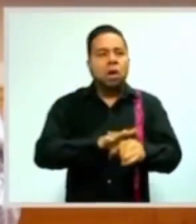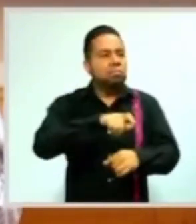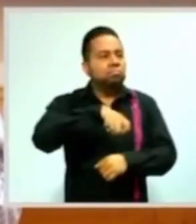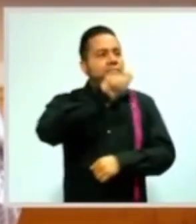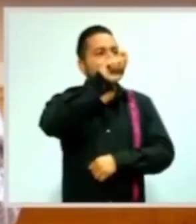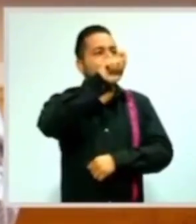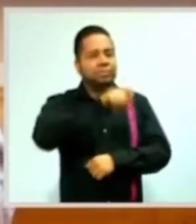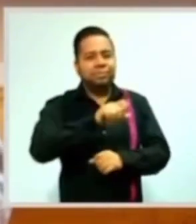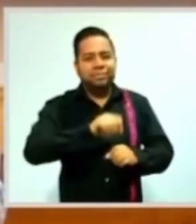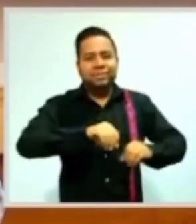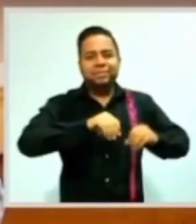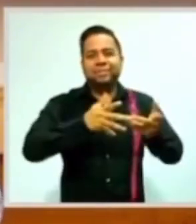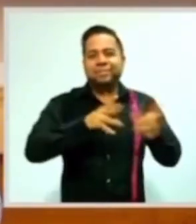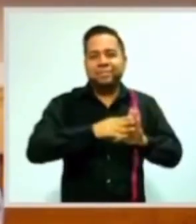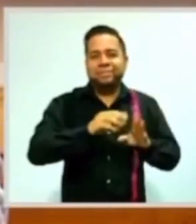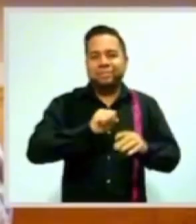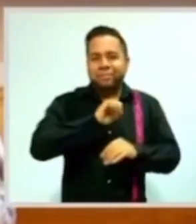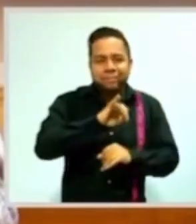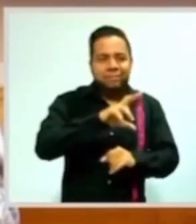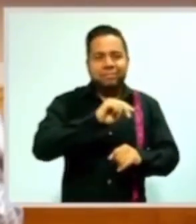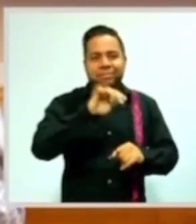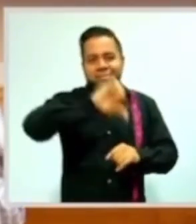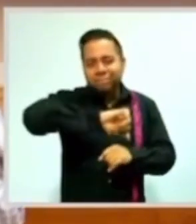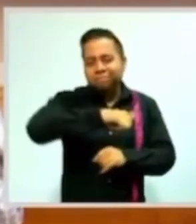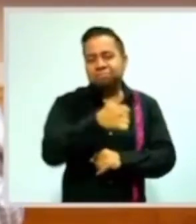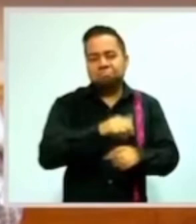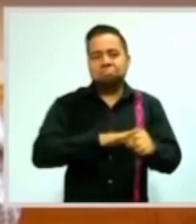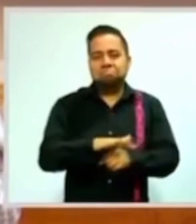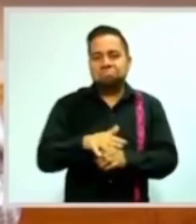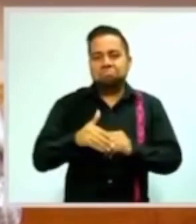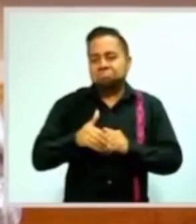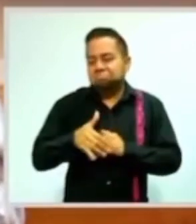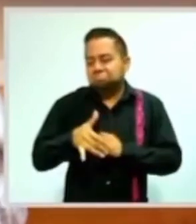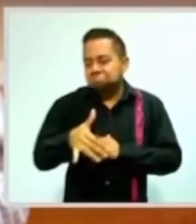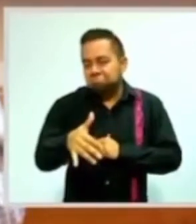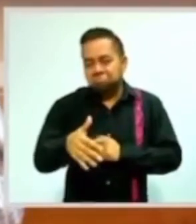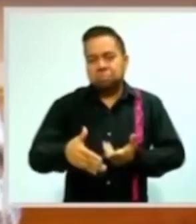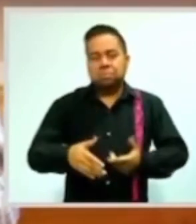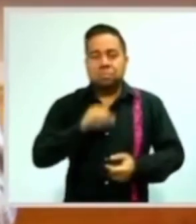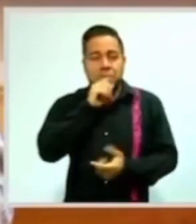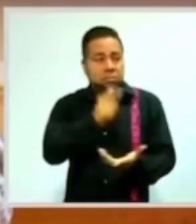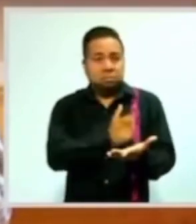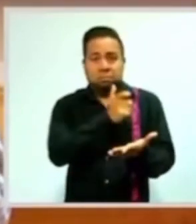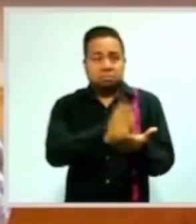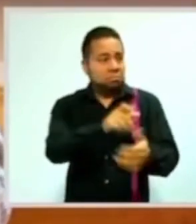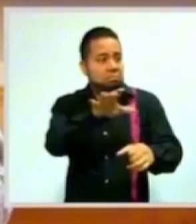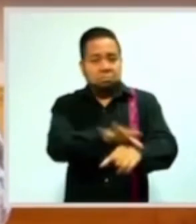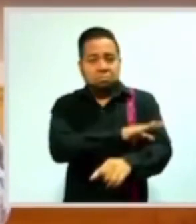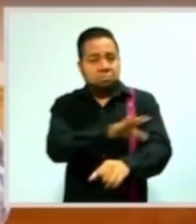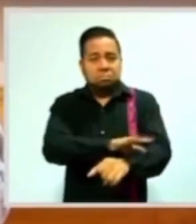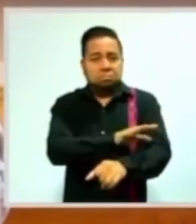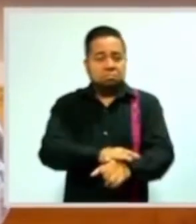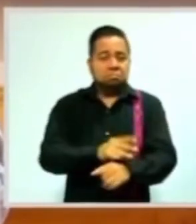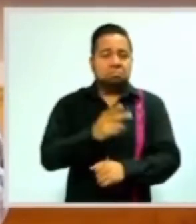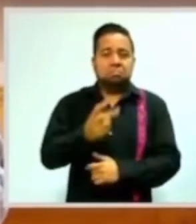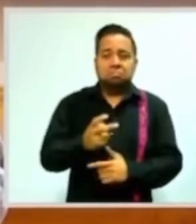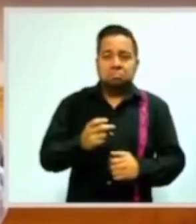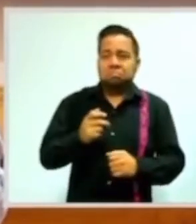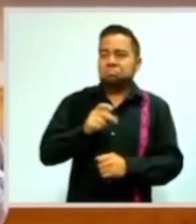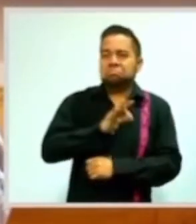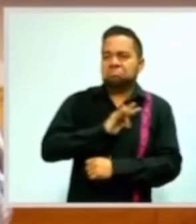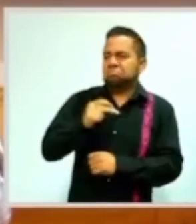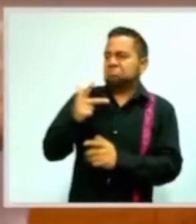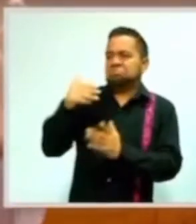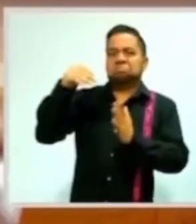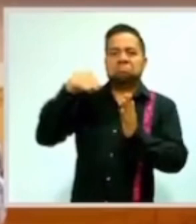diario, mantener esto durante los años venideros y pagar el consumo de la luz, que será del orden de